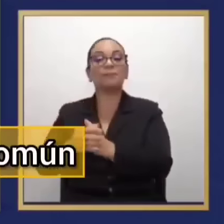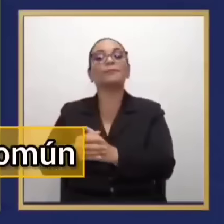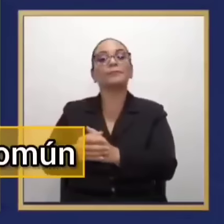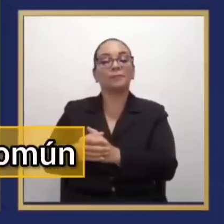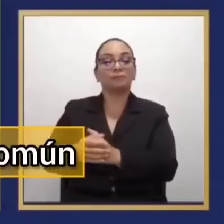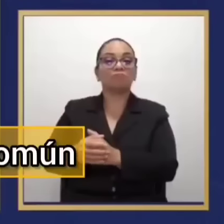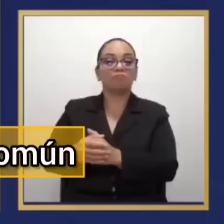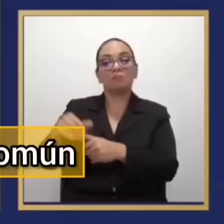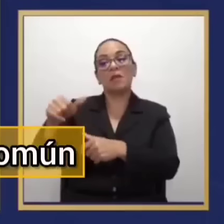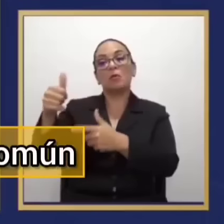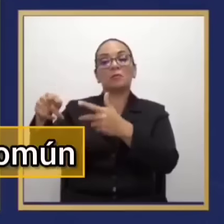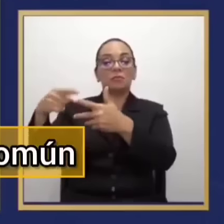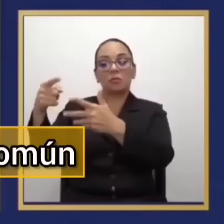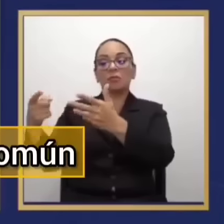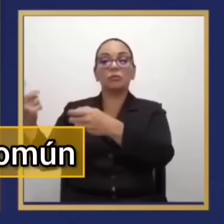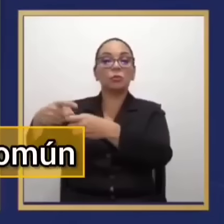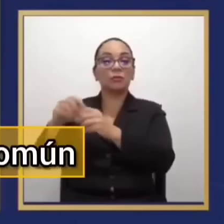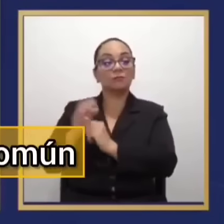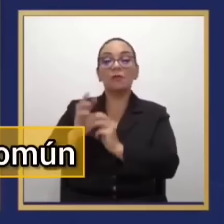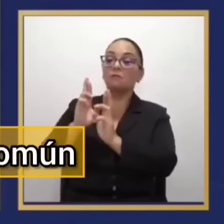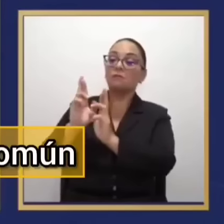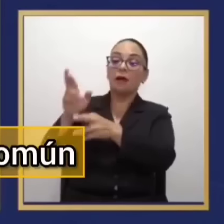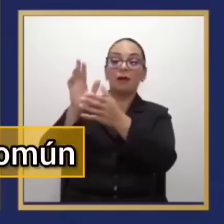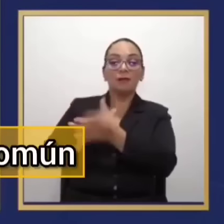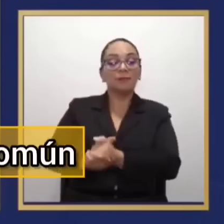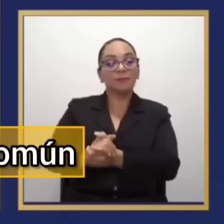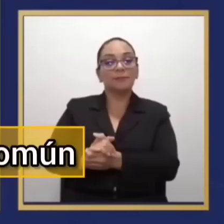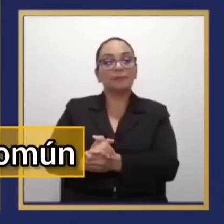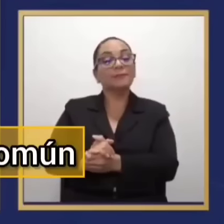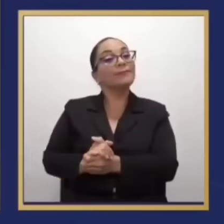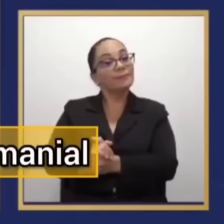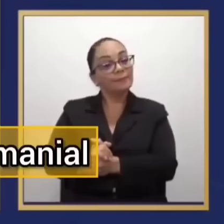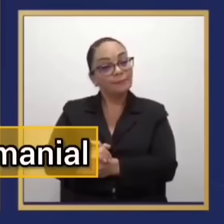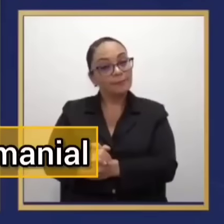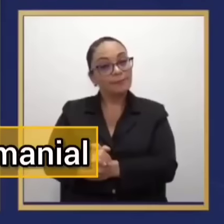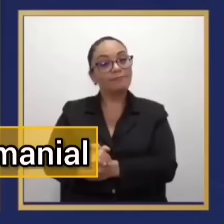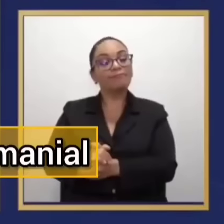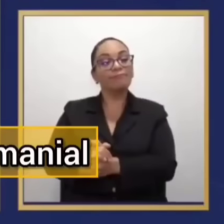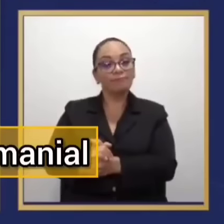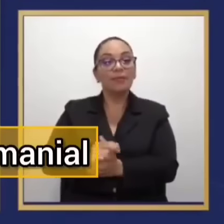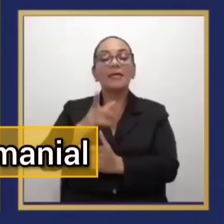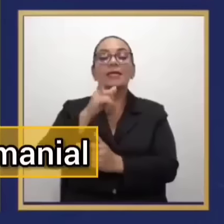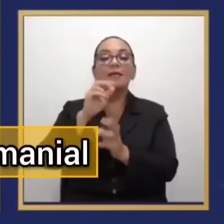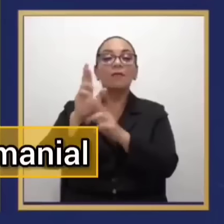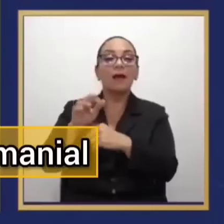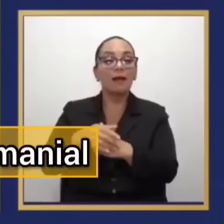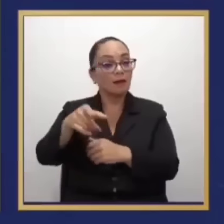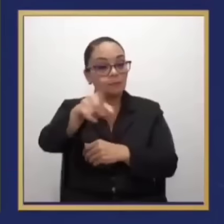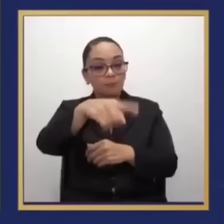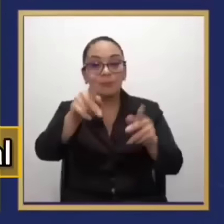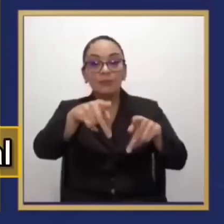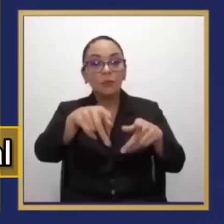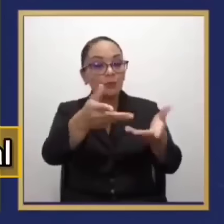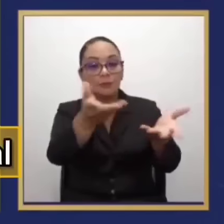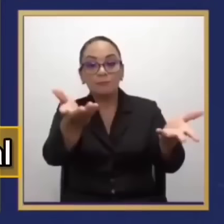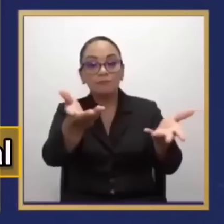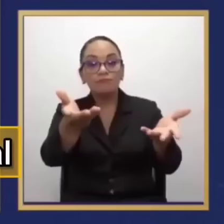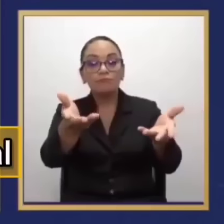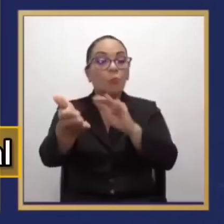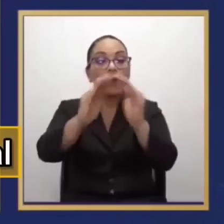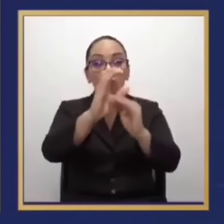sus socios, cortesía de el ciudadano común y corriente que es el dueño de ese bien de Maniel. ¿Esa es la oferta